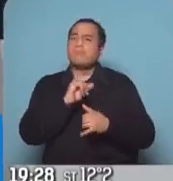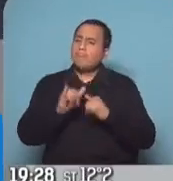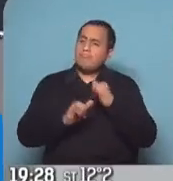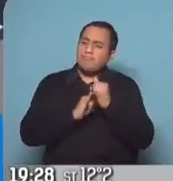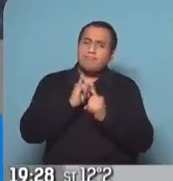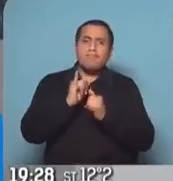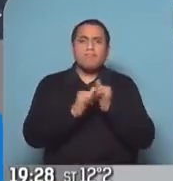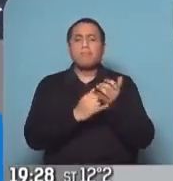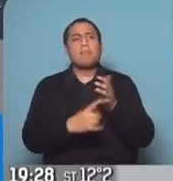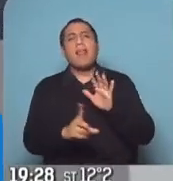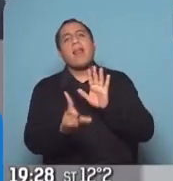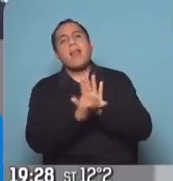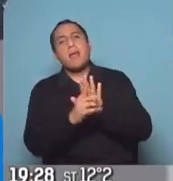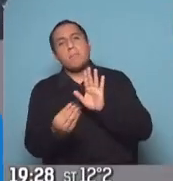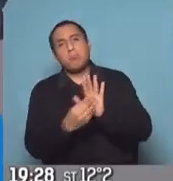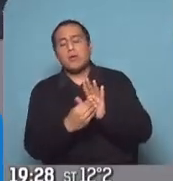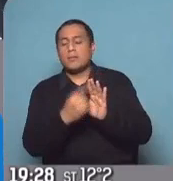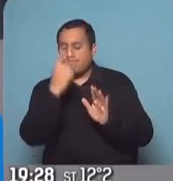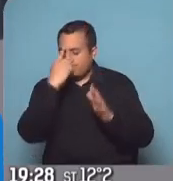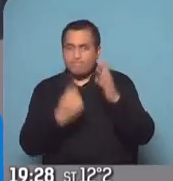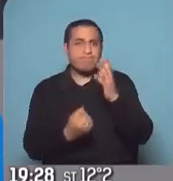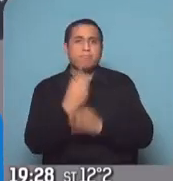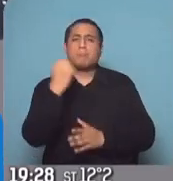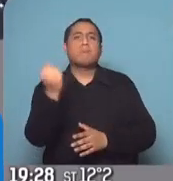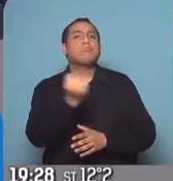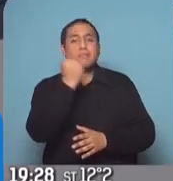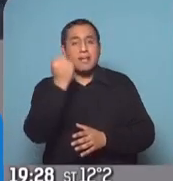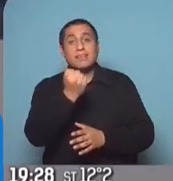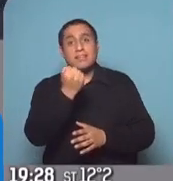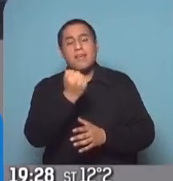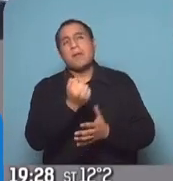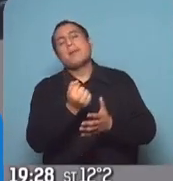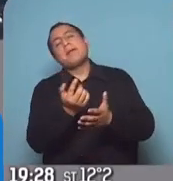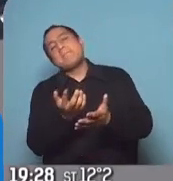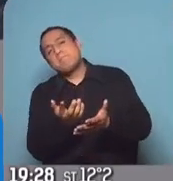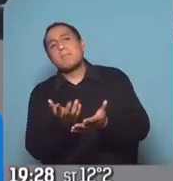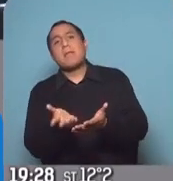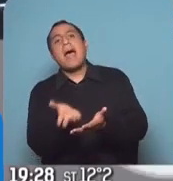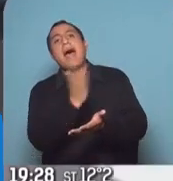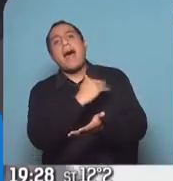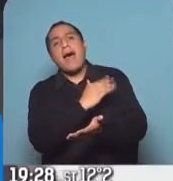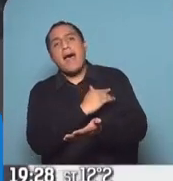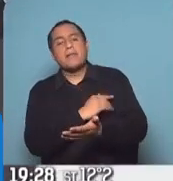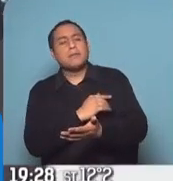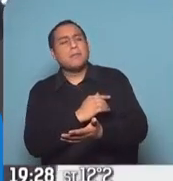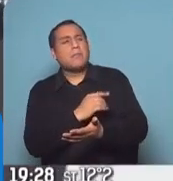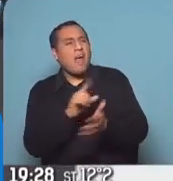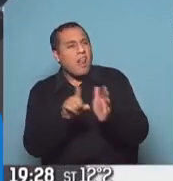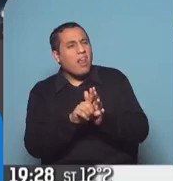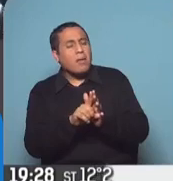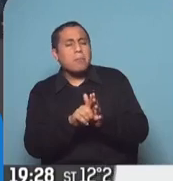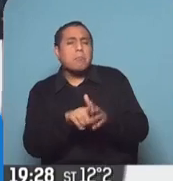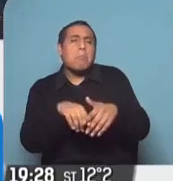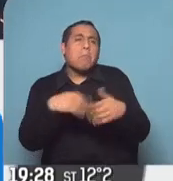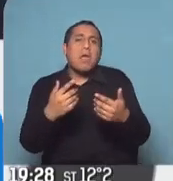hizo una ley importante, que después no tuvo porque en aquellas épocas como que no se le daba importancia a los derechos